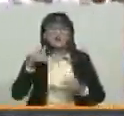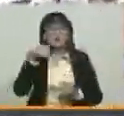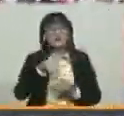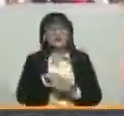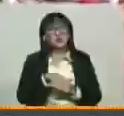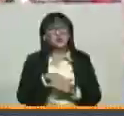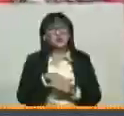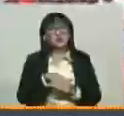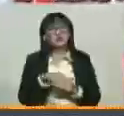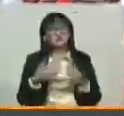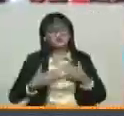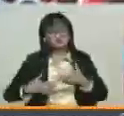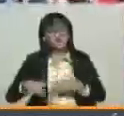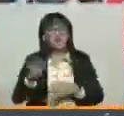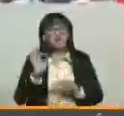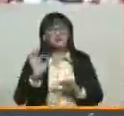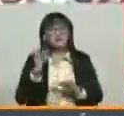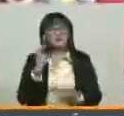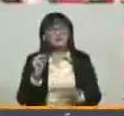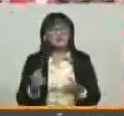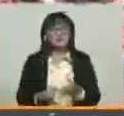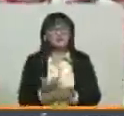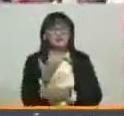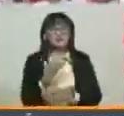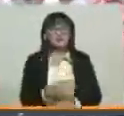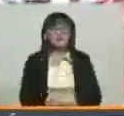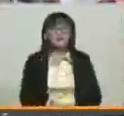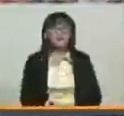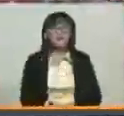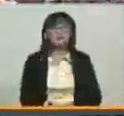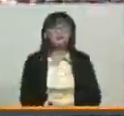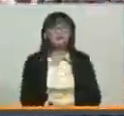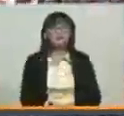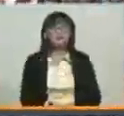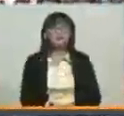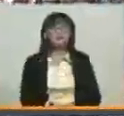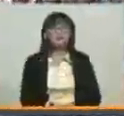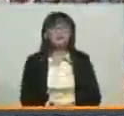votos que vamos a sacar el 20 de mayo.